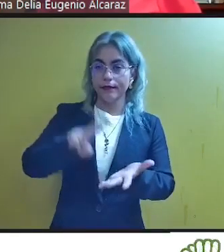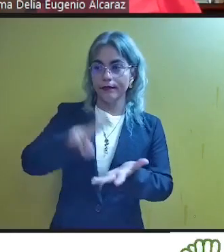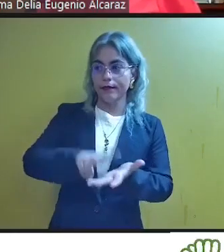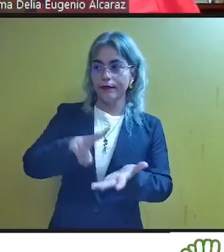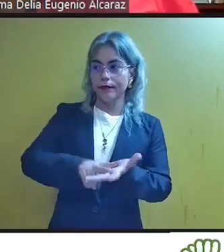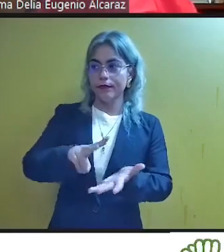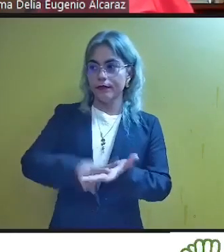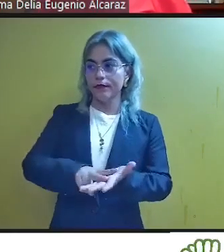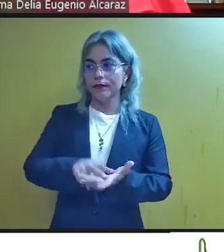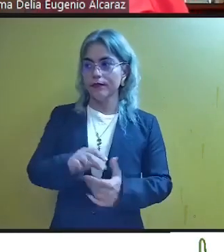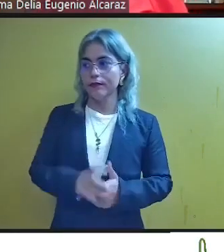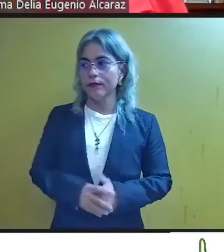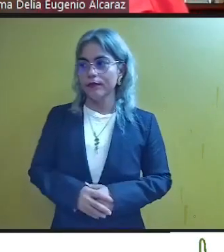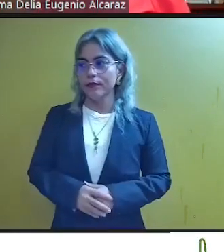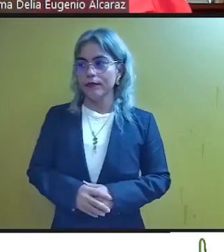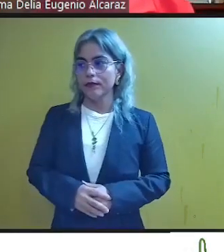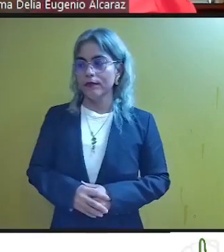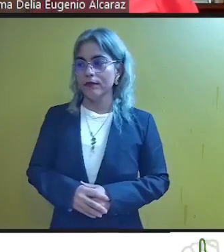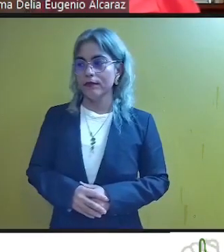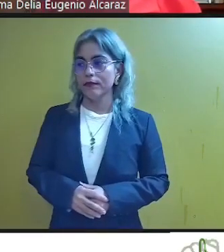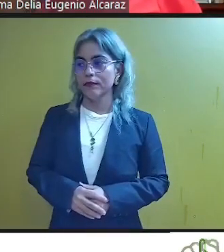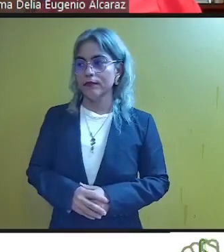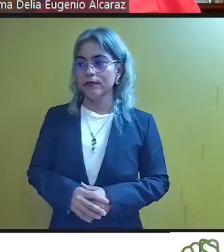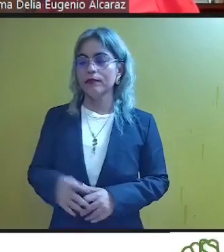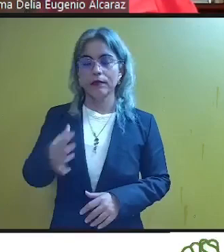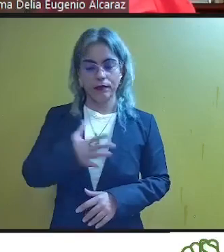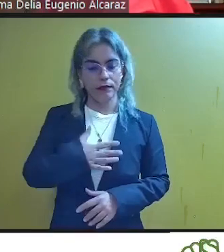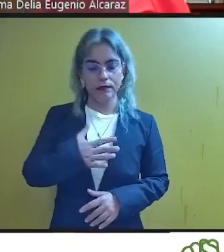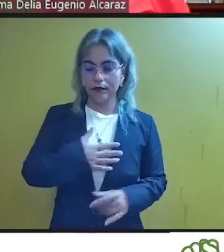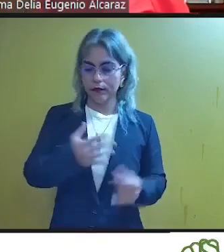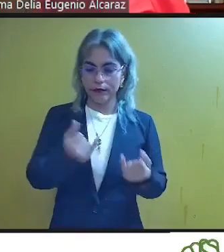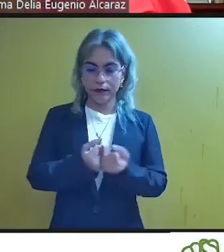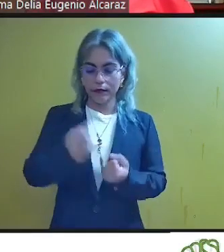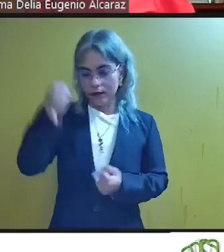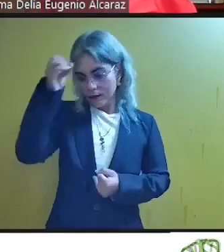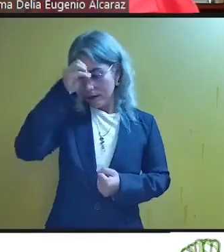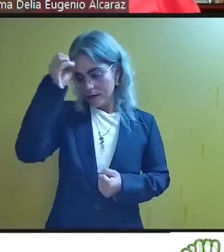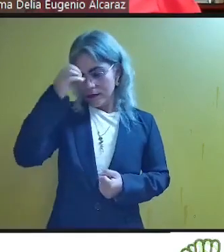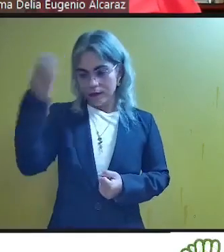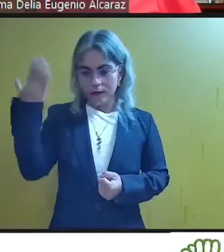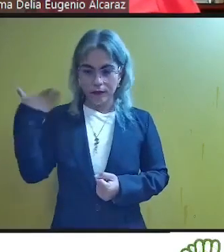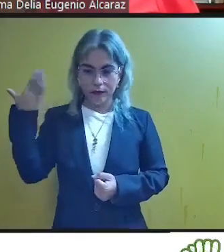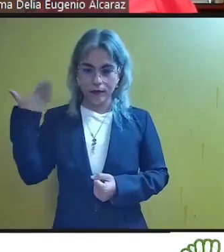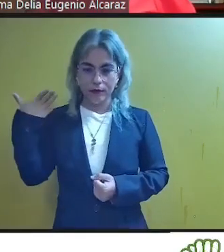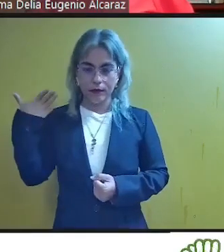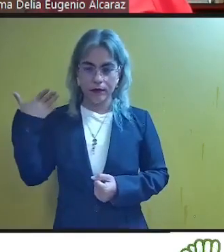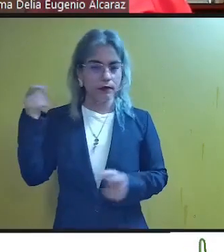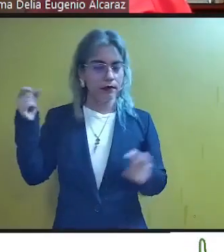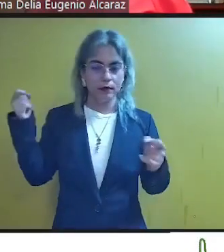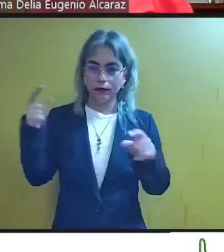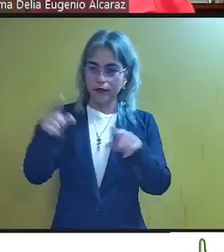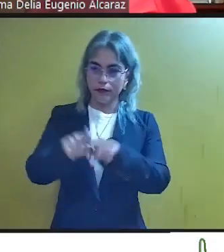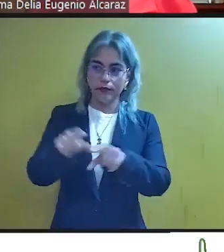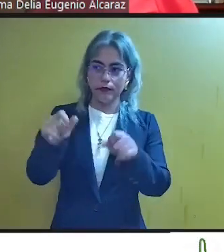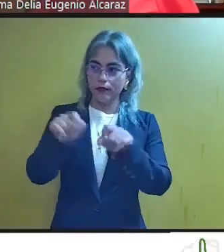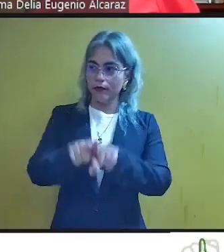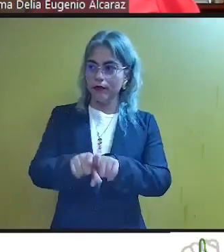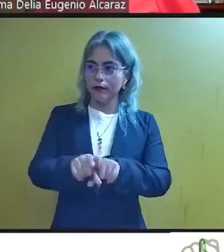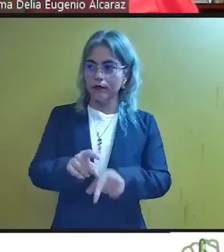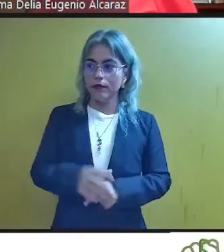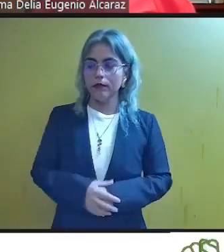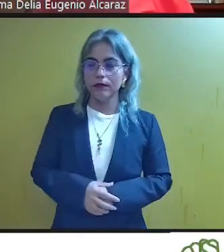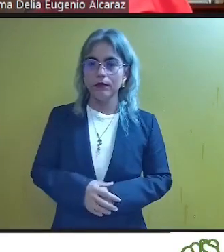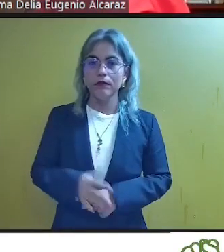sigo sosteniendo mi criterio del GEC 56 que ya expresé. Por